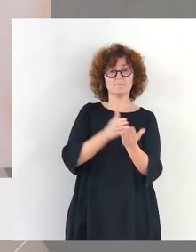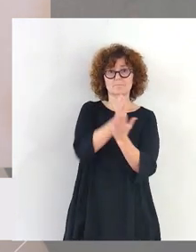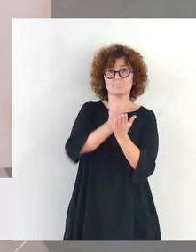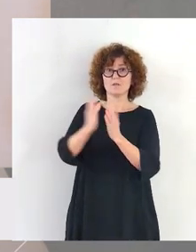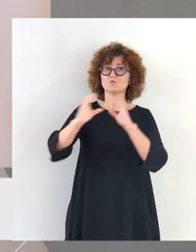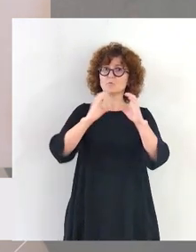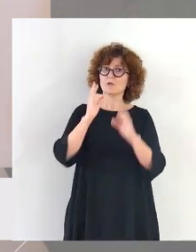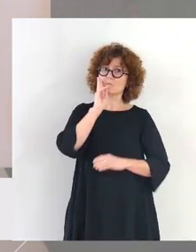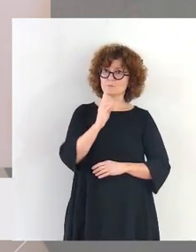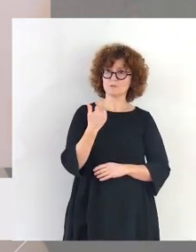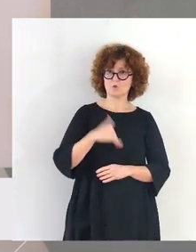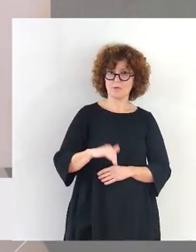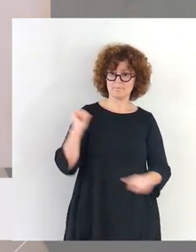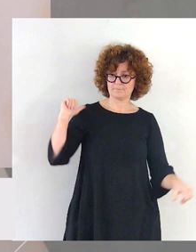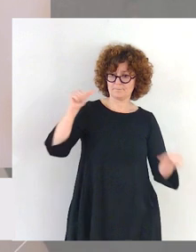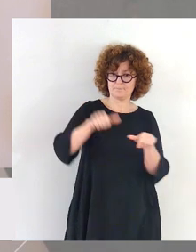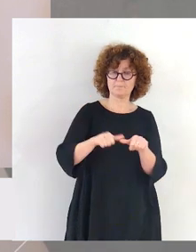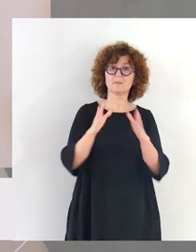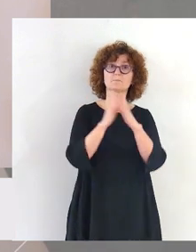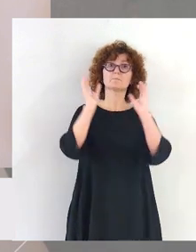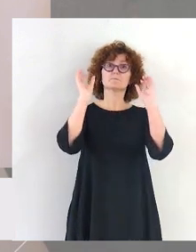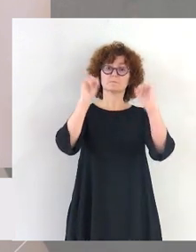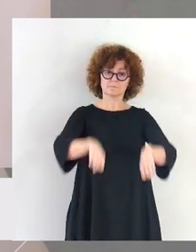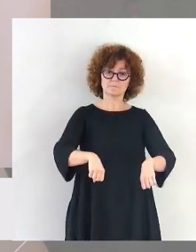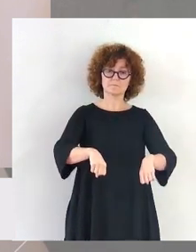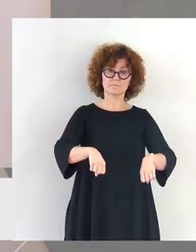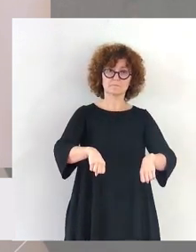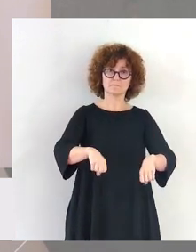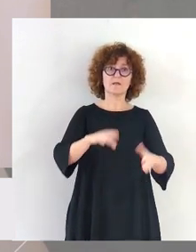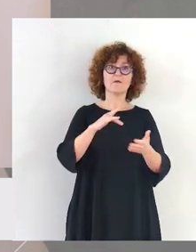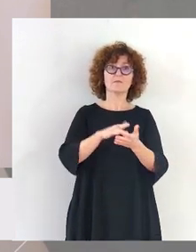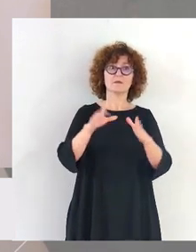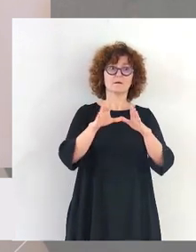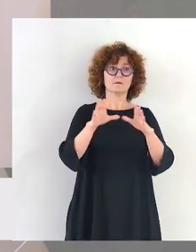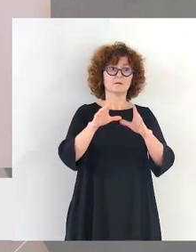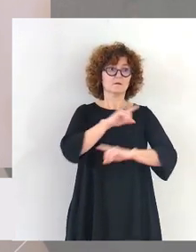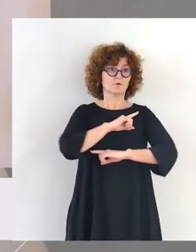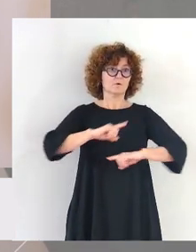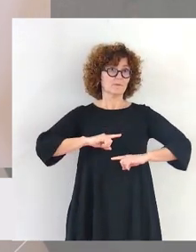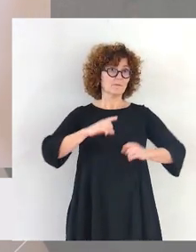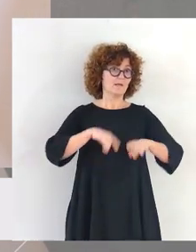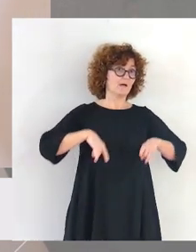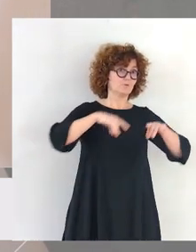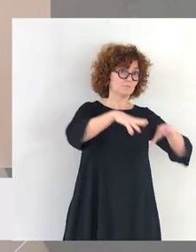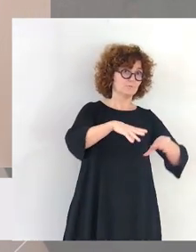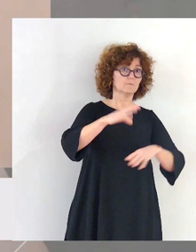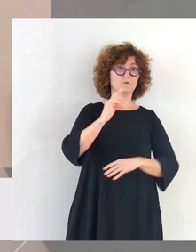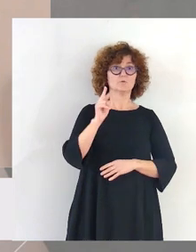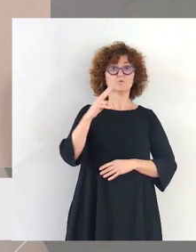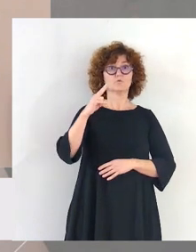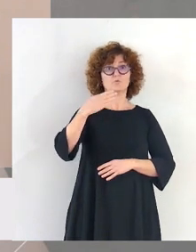últimos días la firma de un acuerdo pasado día 10 de noviembre entre Australia y